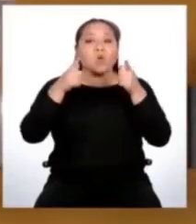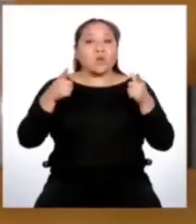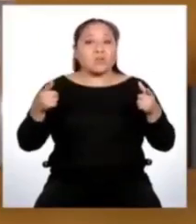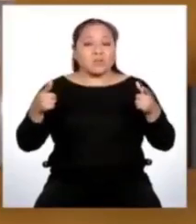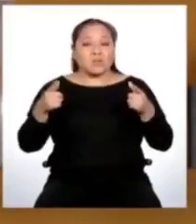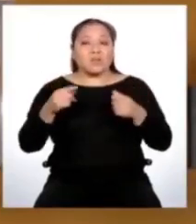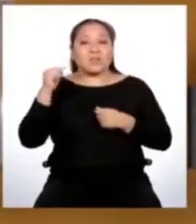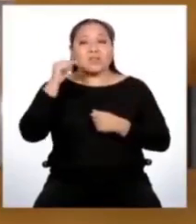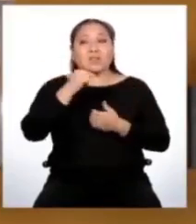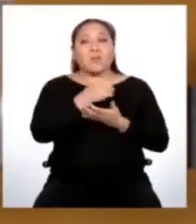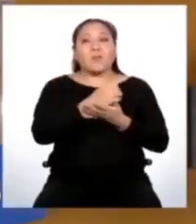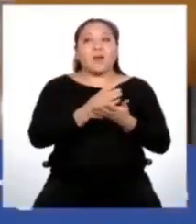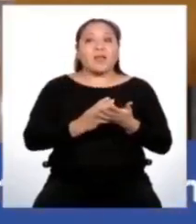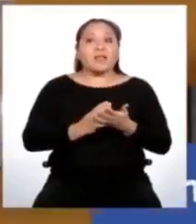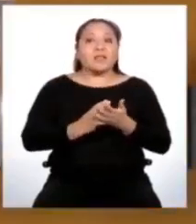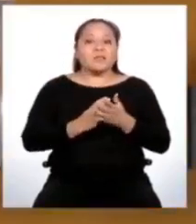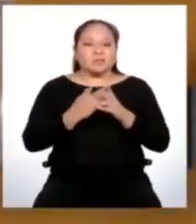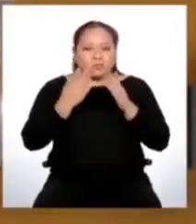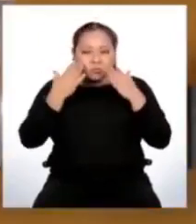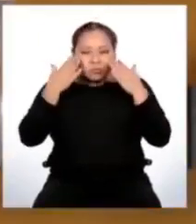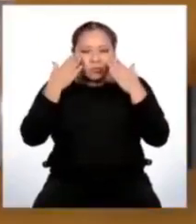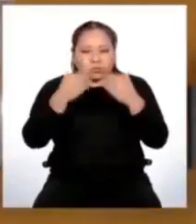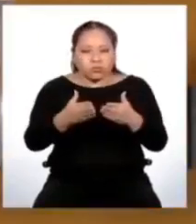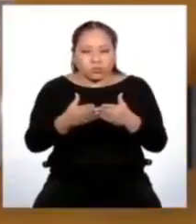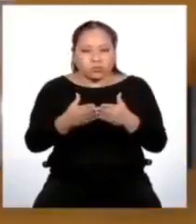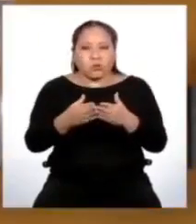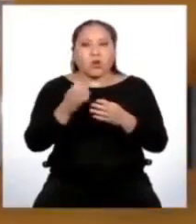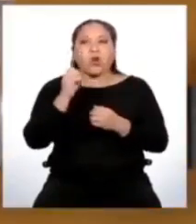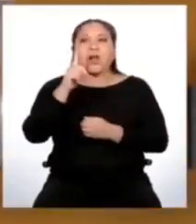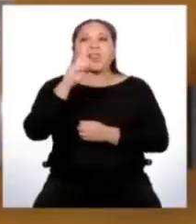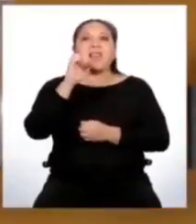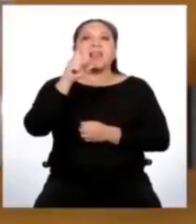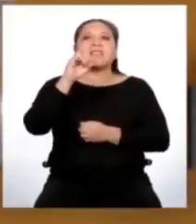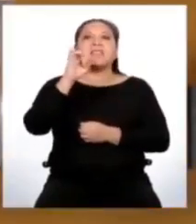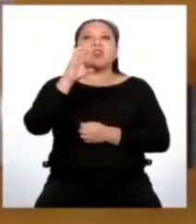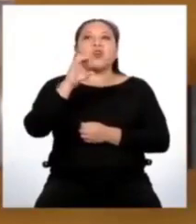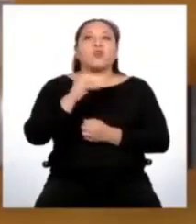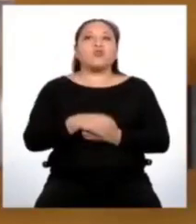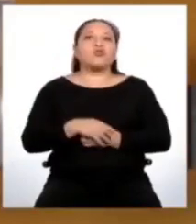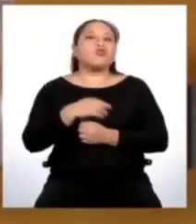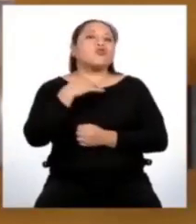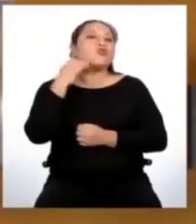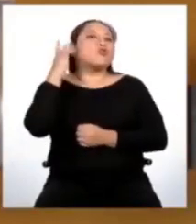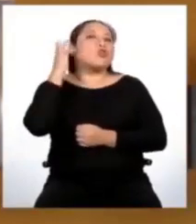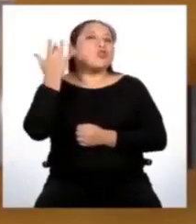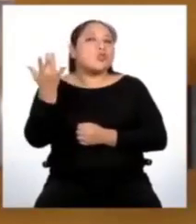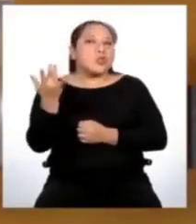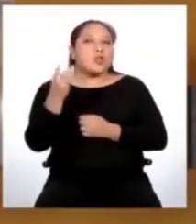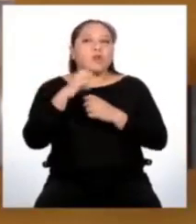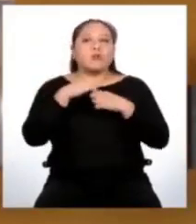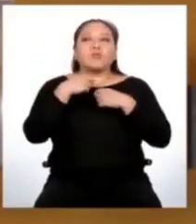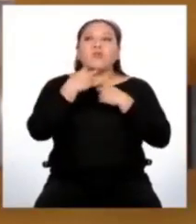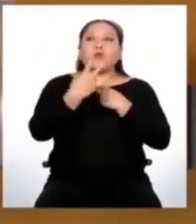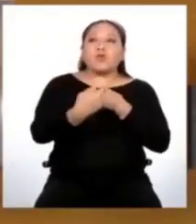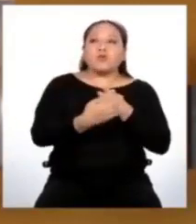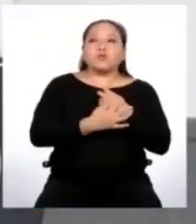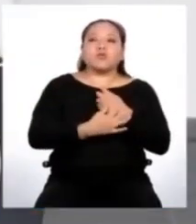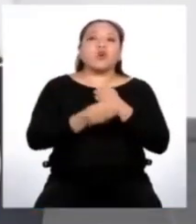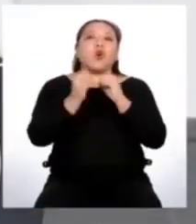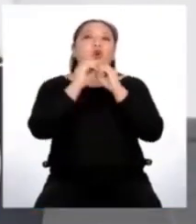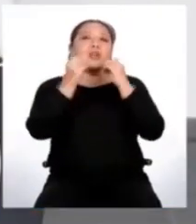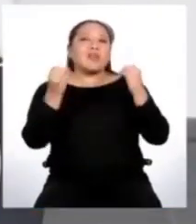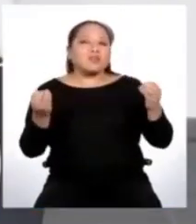ello, estamos haciendo énfasis en el léxico, los sonidos de las expresiones, la construcción de oraciones o los recursos